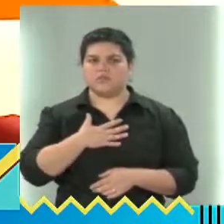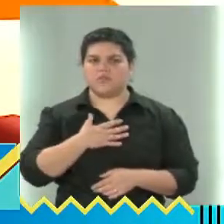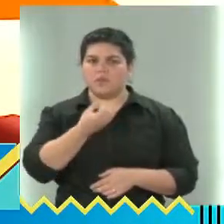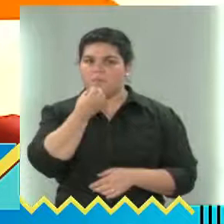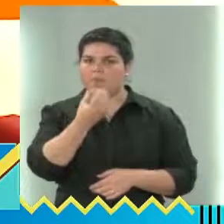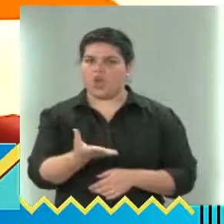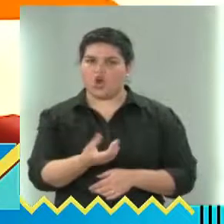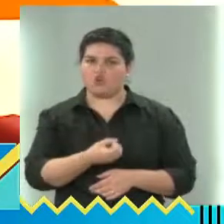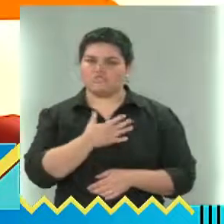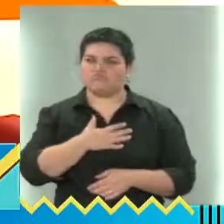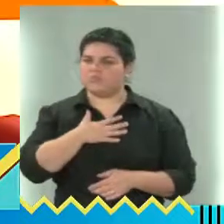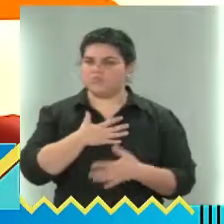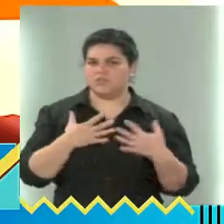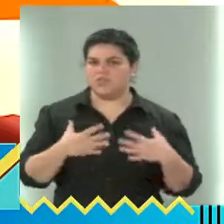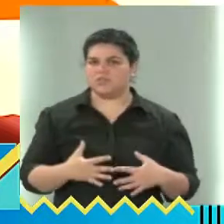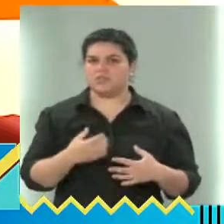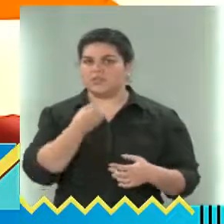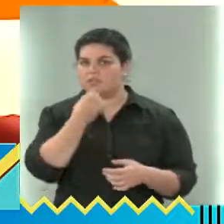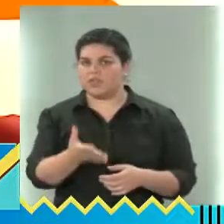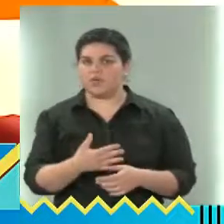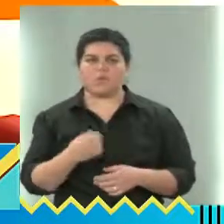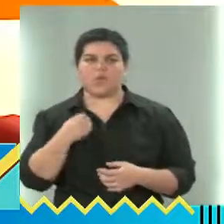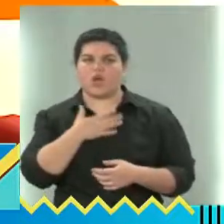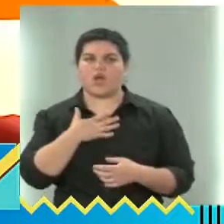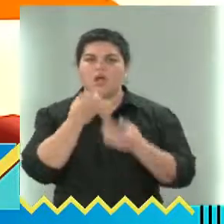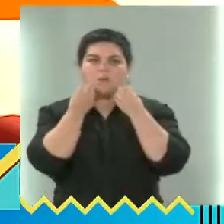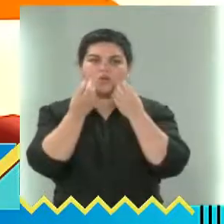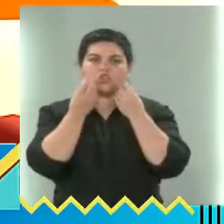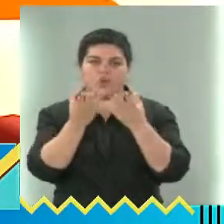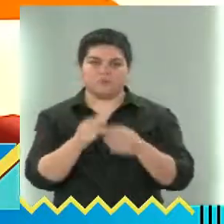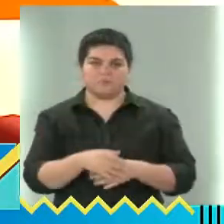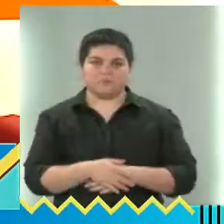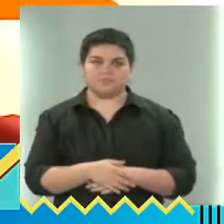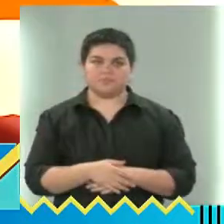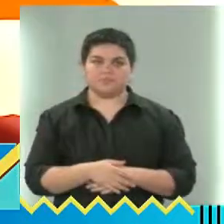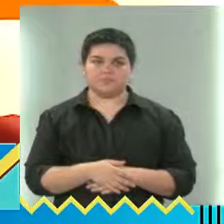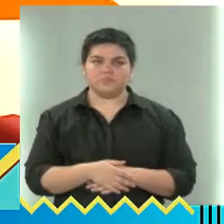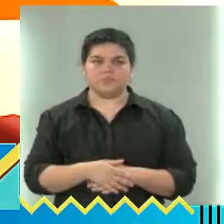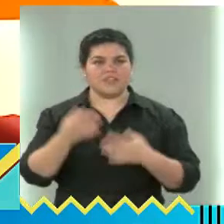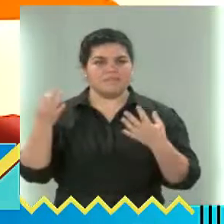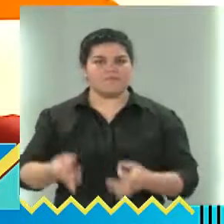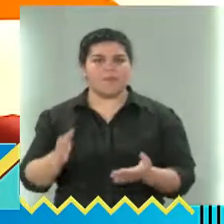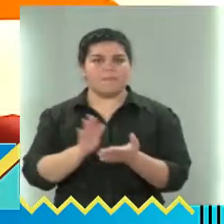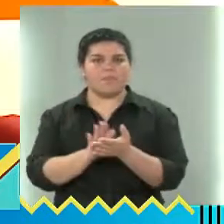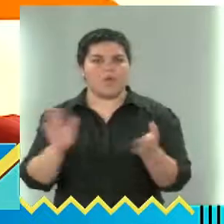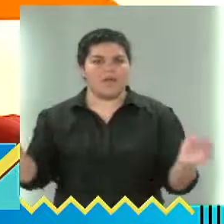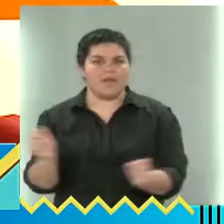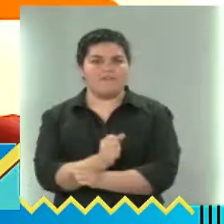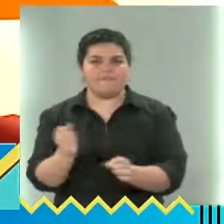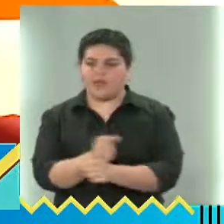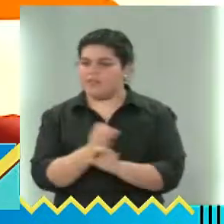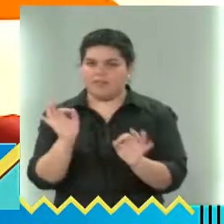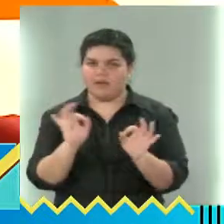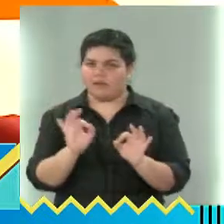es un beneficio, digamos, más que nada emocional, por decirlo de alguna manera. No está comprobado científicamente que vaya a generar